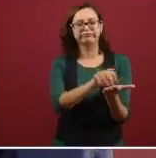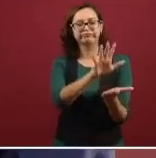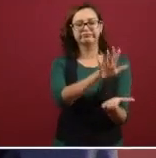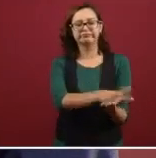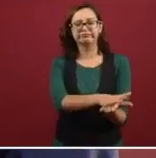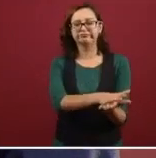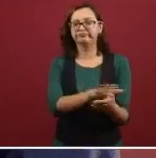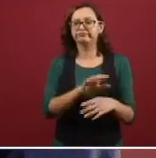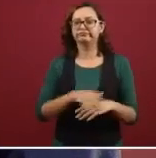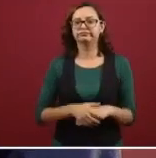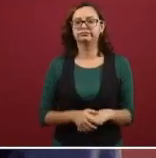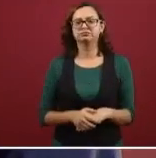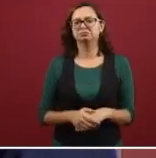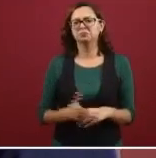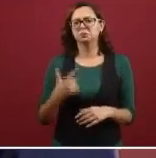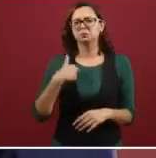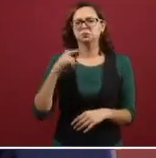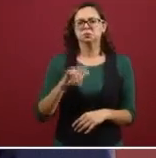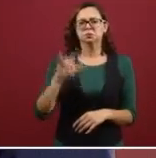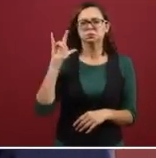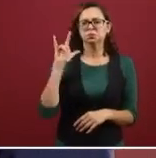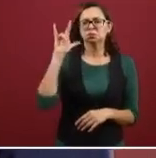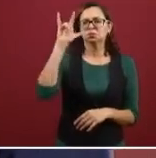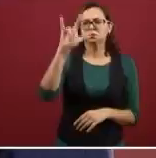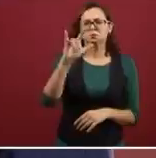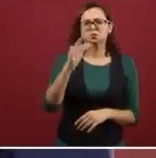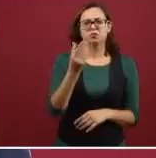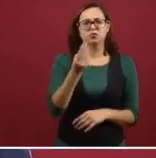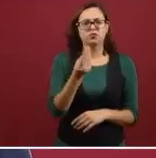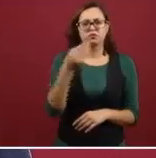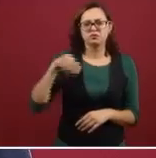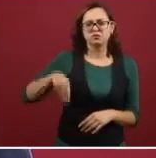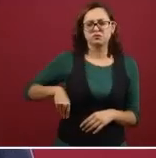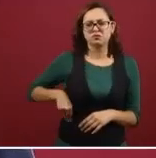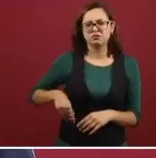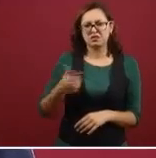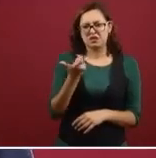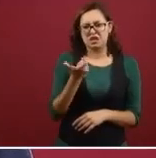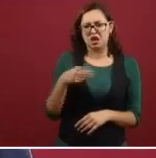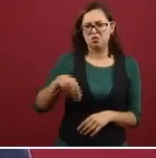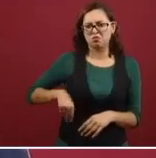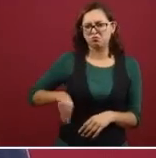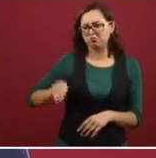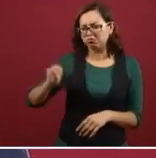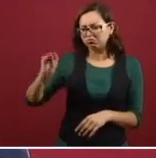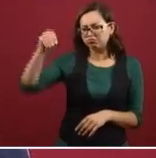Venía en un avión comercial y dejó su cartera en el revistero.